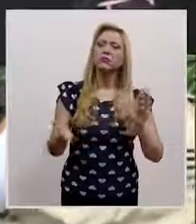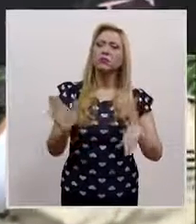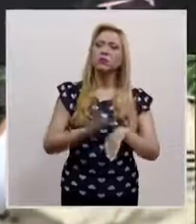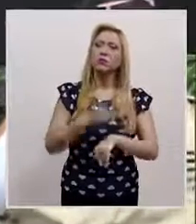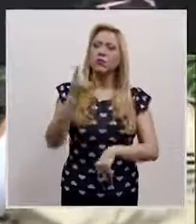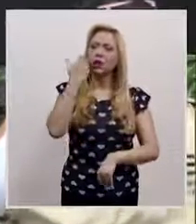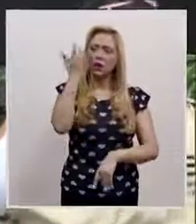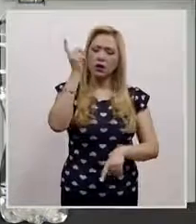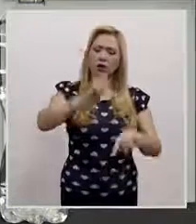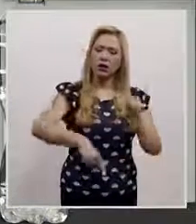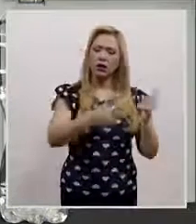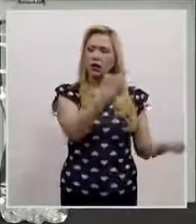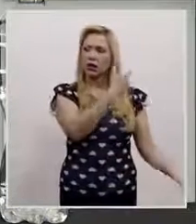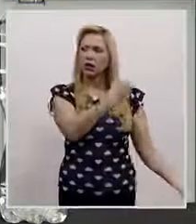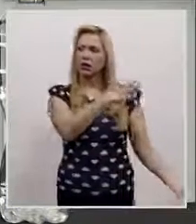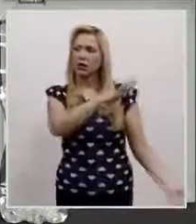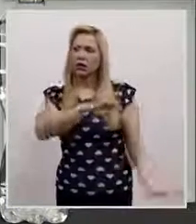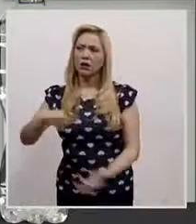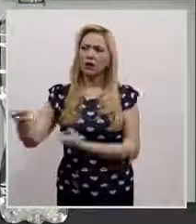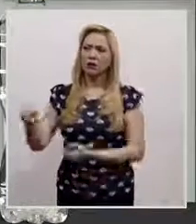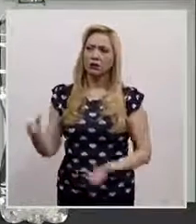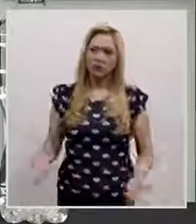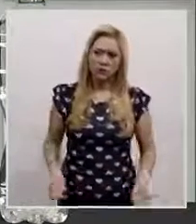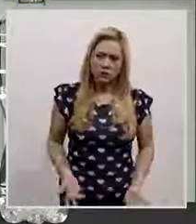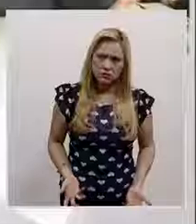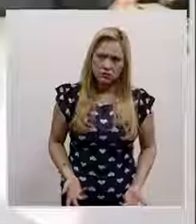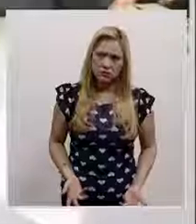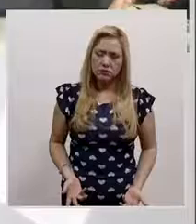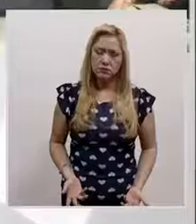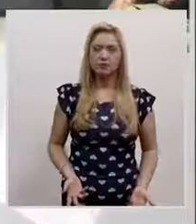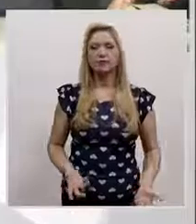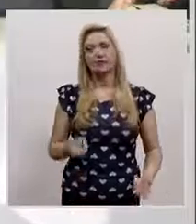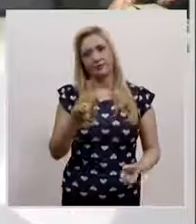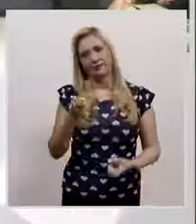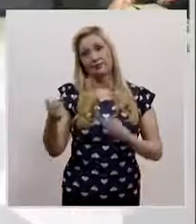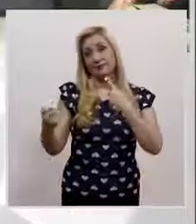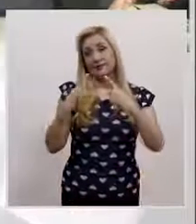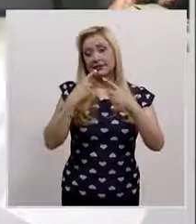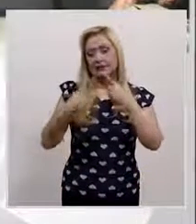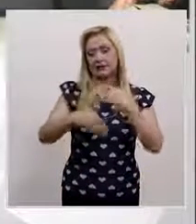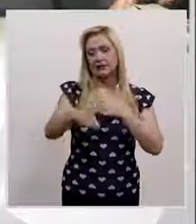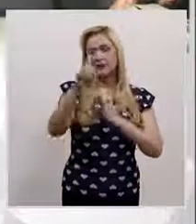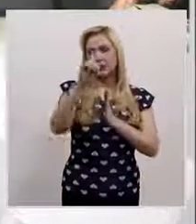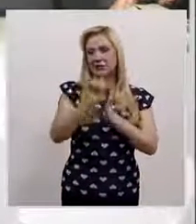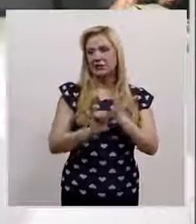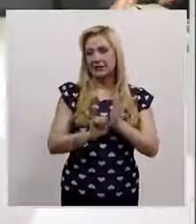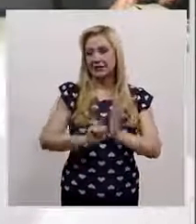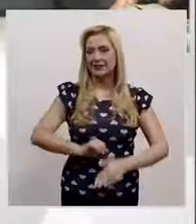de presupuesto presentado por el instituto electoral poder informativo laura murillo